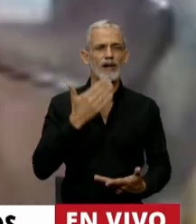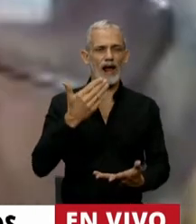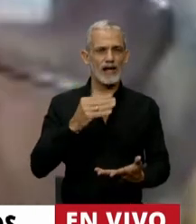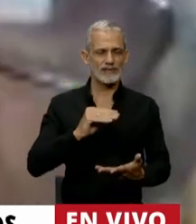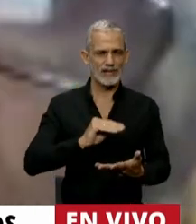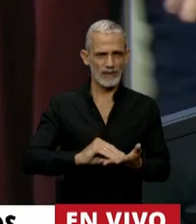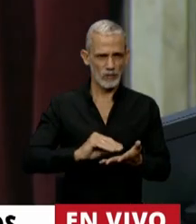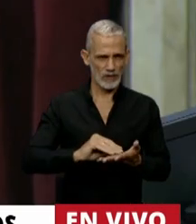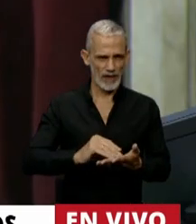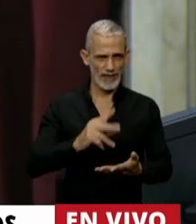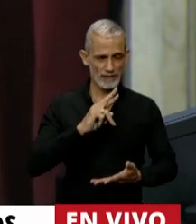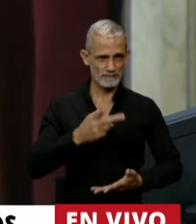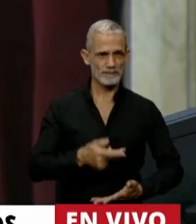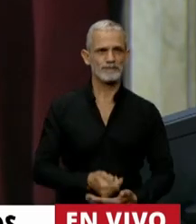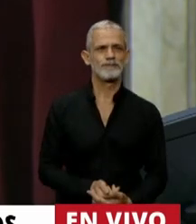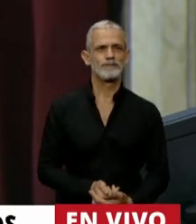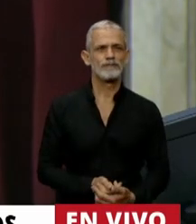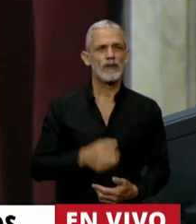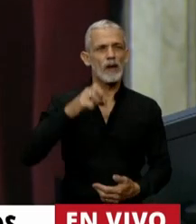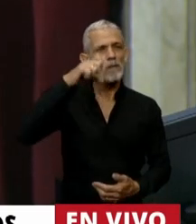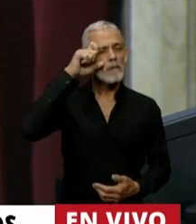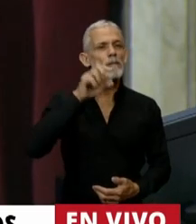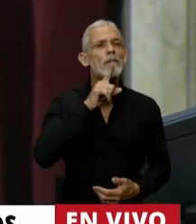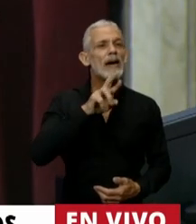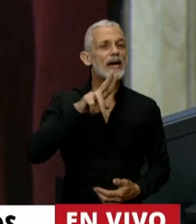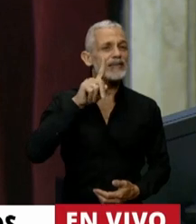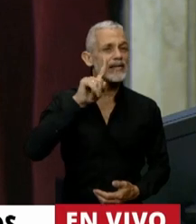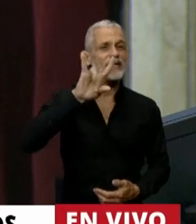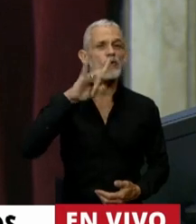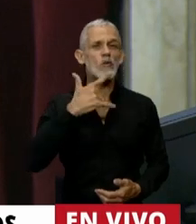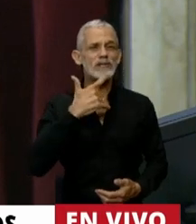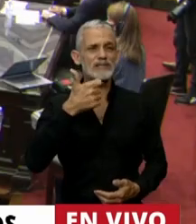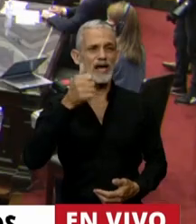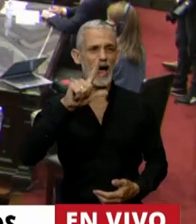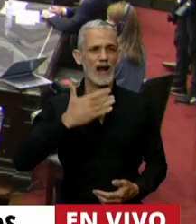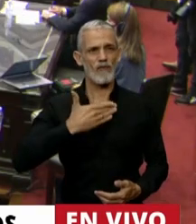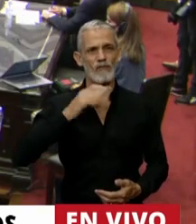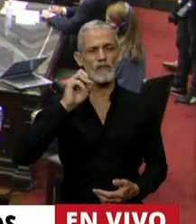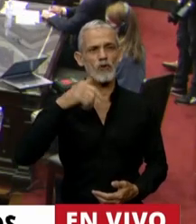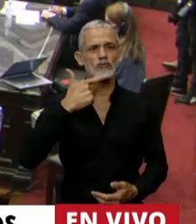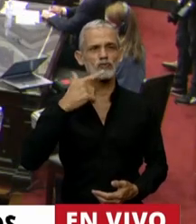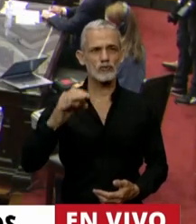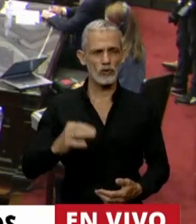Gracias, diputada. Petri Luis Alfonso.